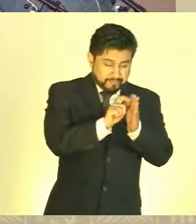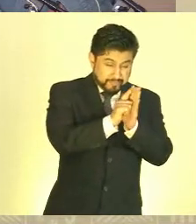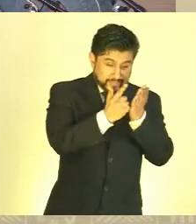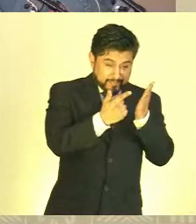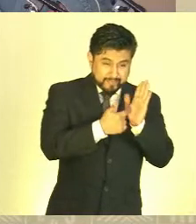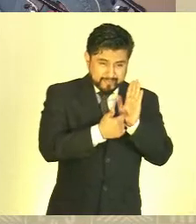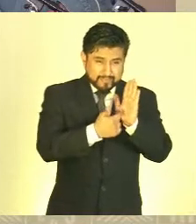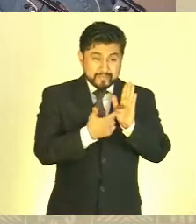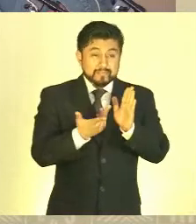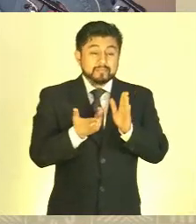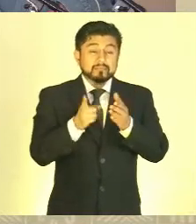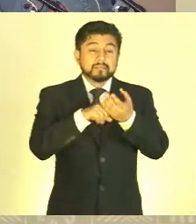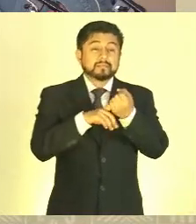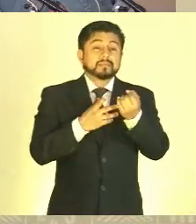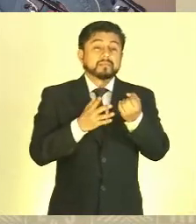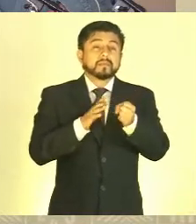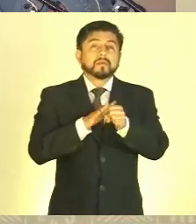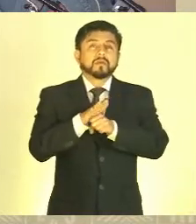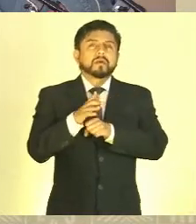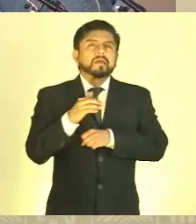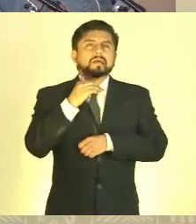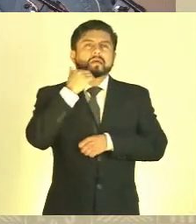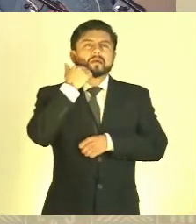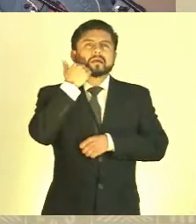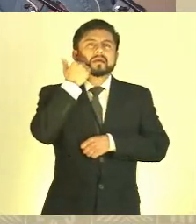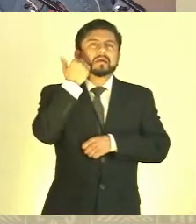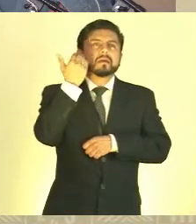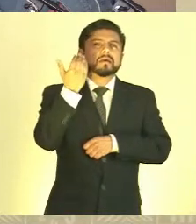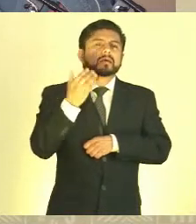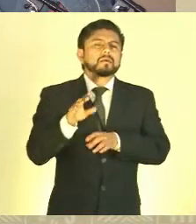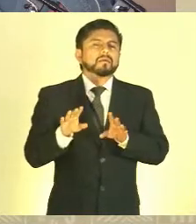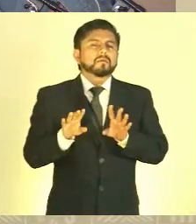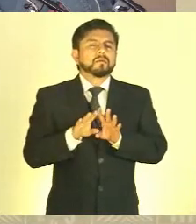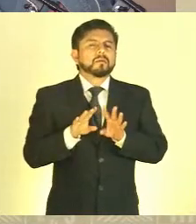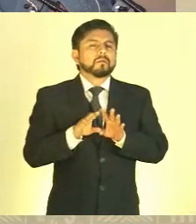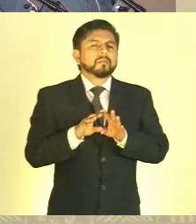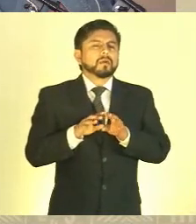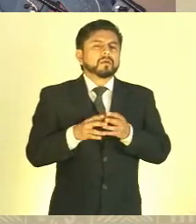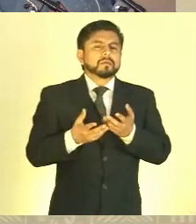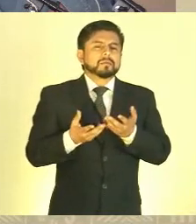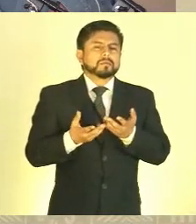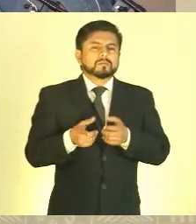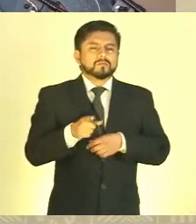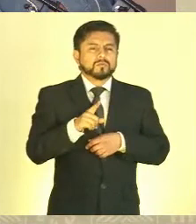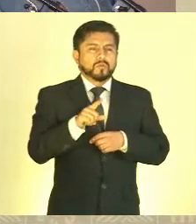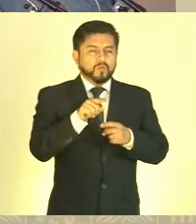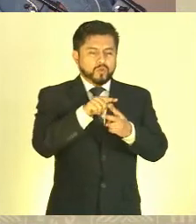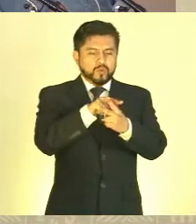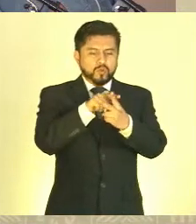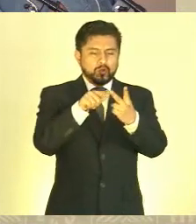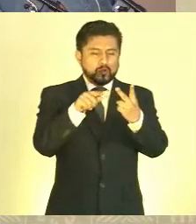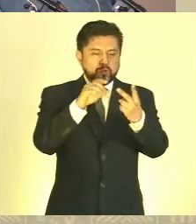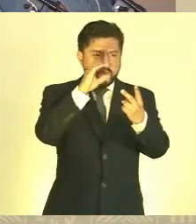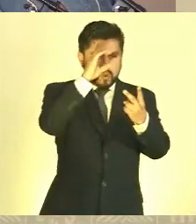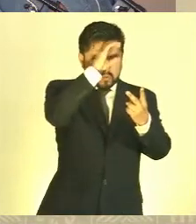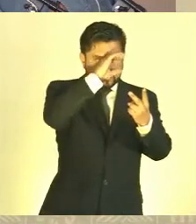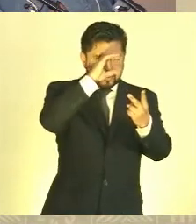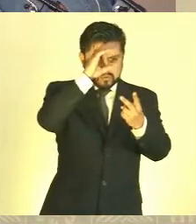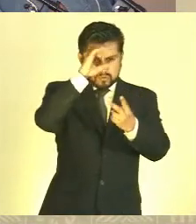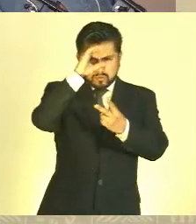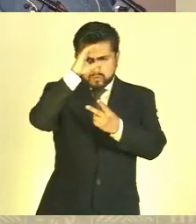tratar de salvar el abismo que hay entre las pretendidas dos culturas, ¿no?